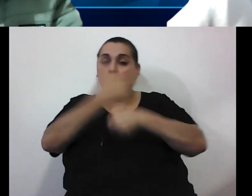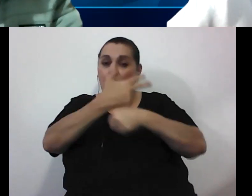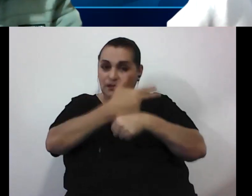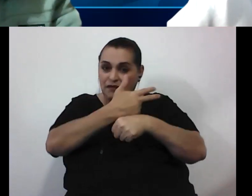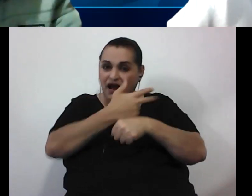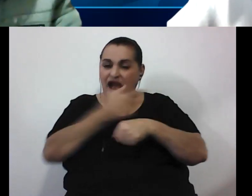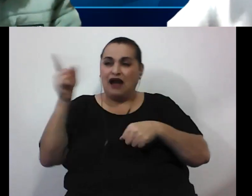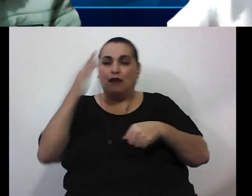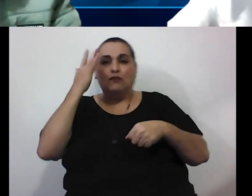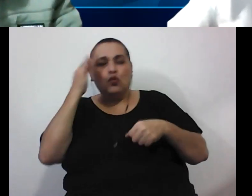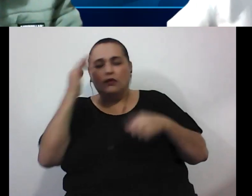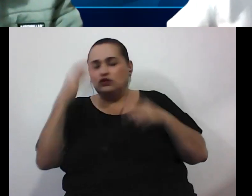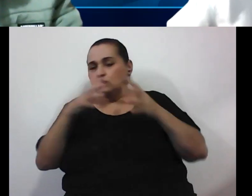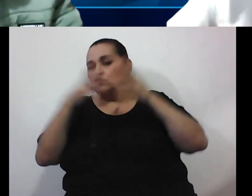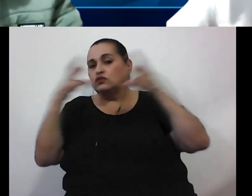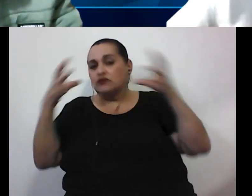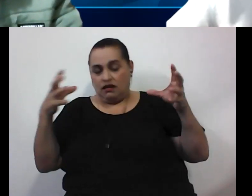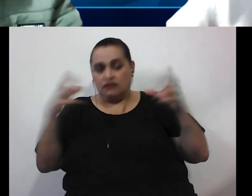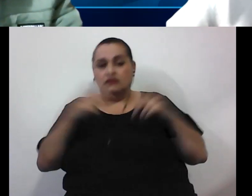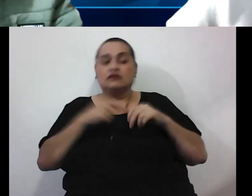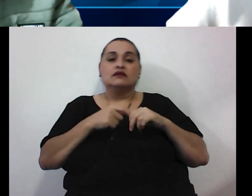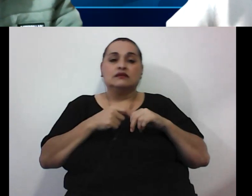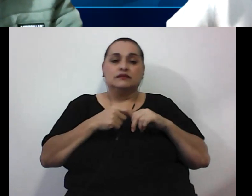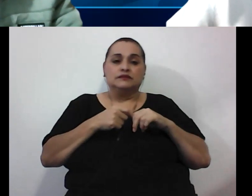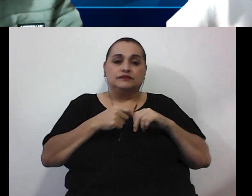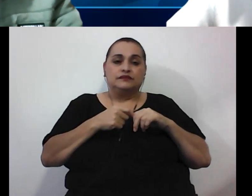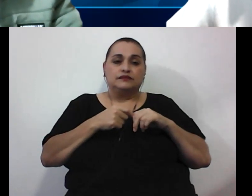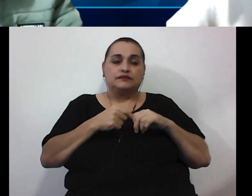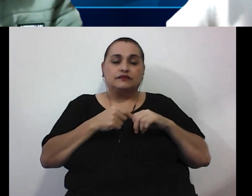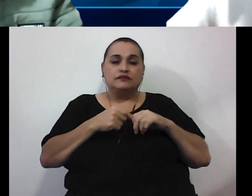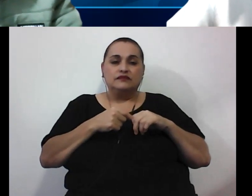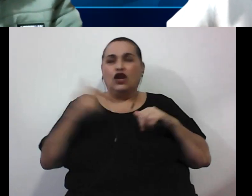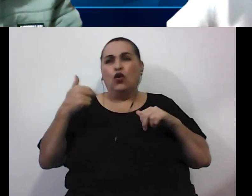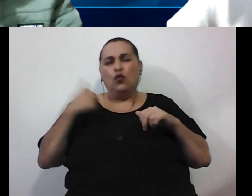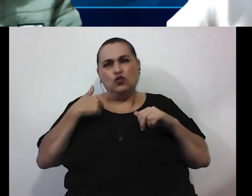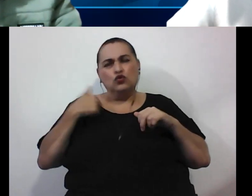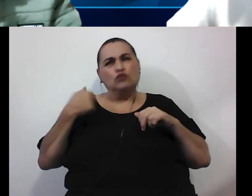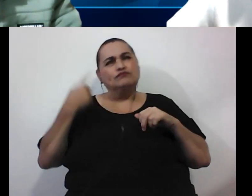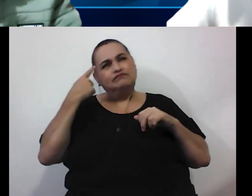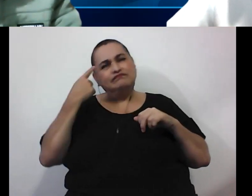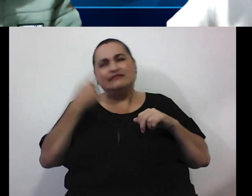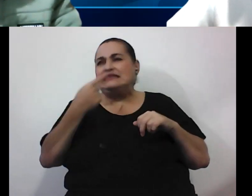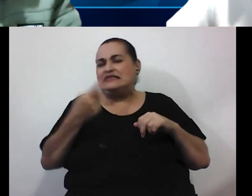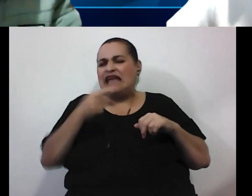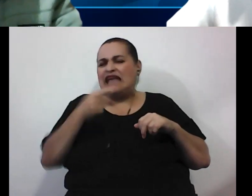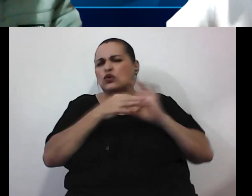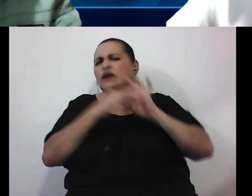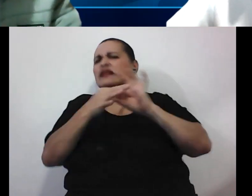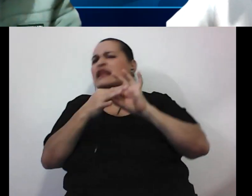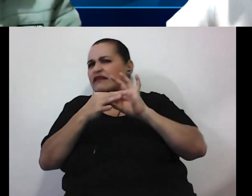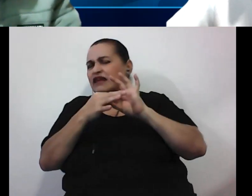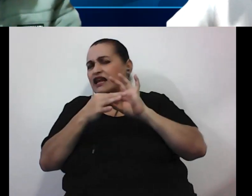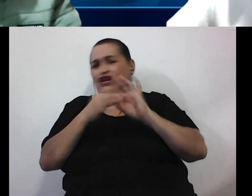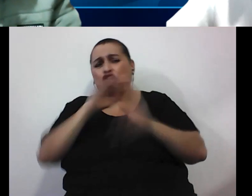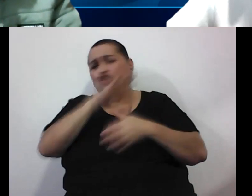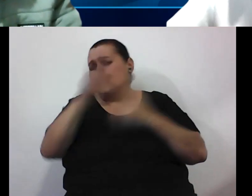una preocupación muy enorme. Este, y uno dijera, pero ¿esto qué tiene que ver con otro? Todo tiene